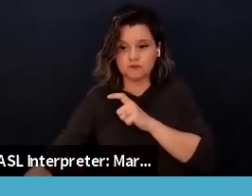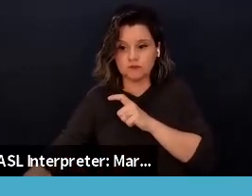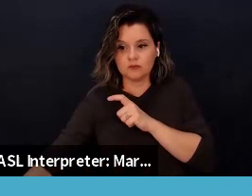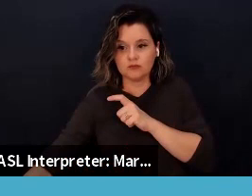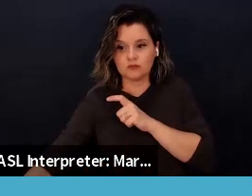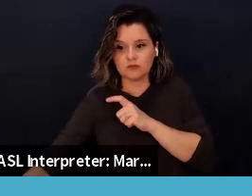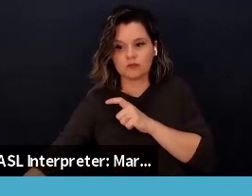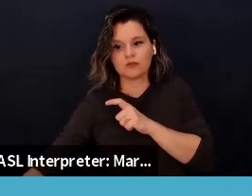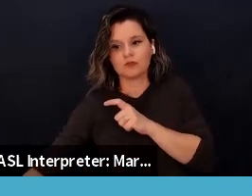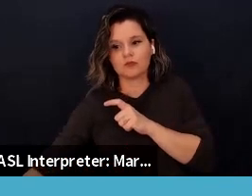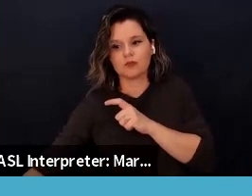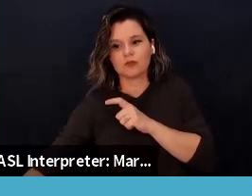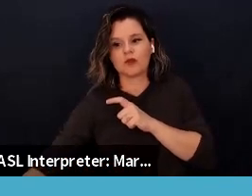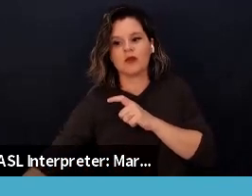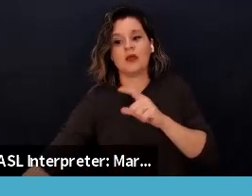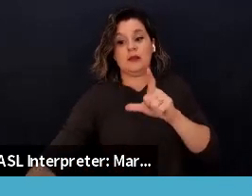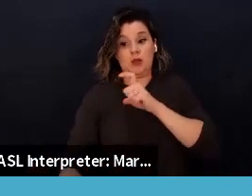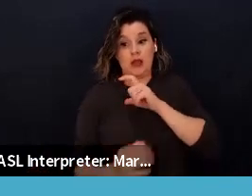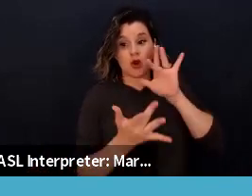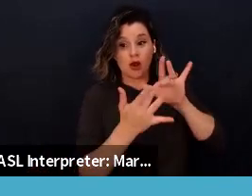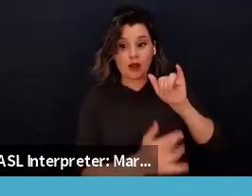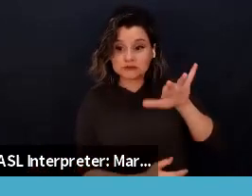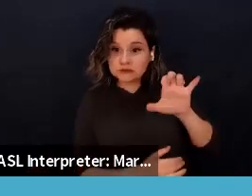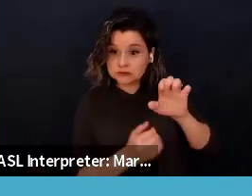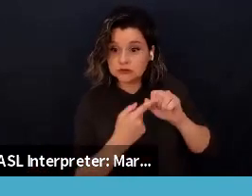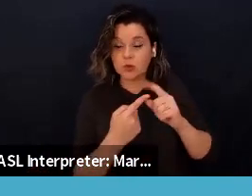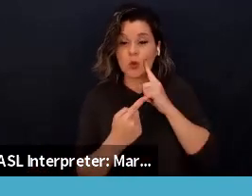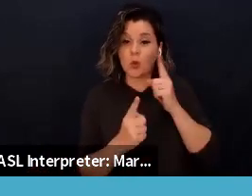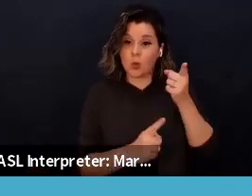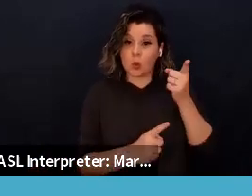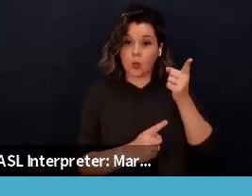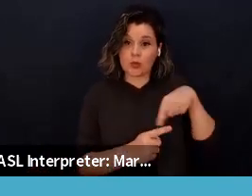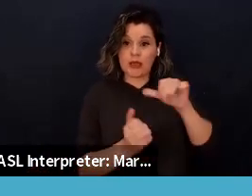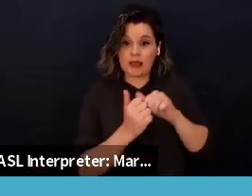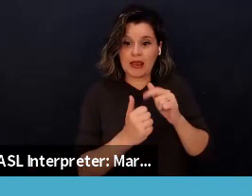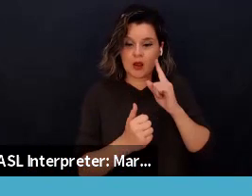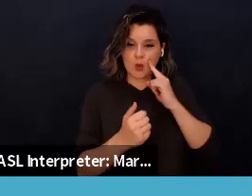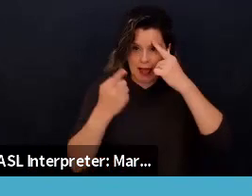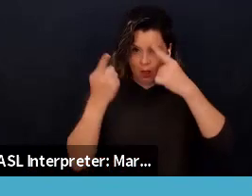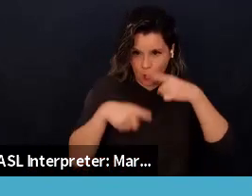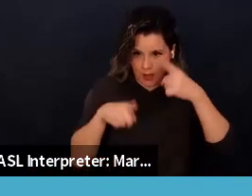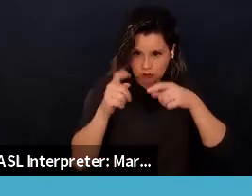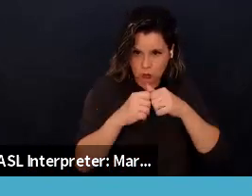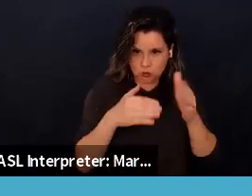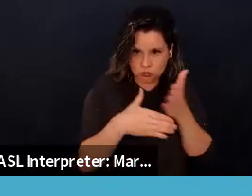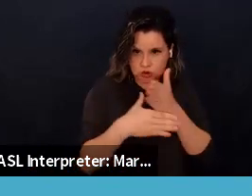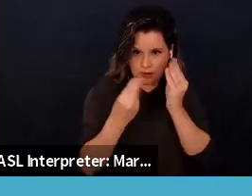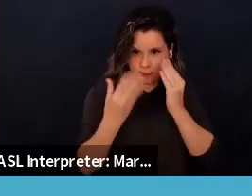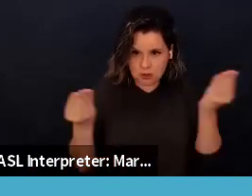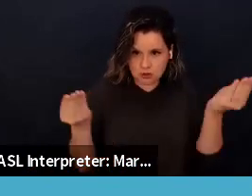la policía puede contactar a ICE o puede ser que tienen un acuerdo para compartir información con